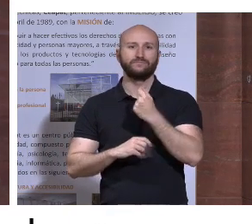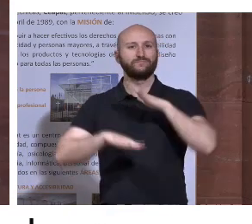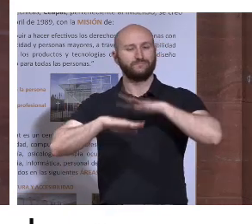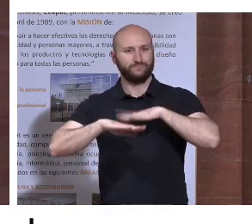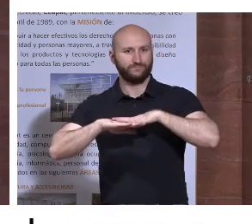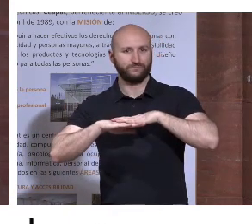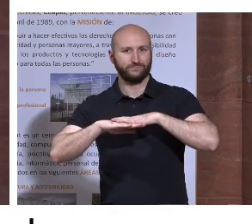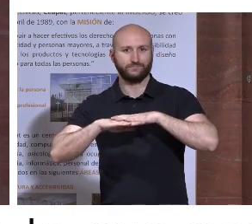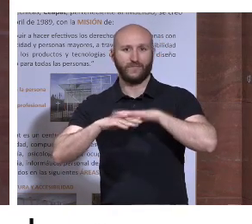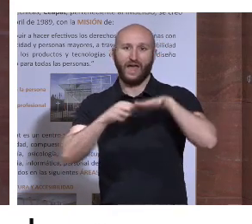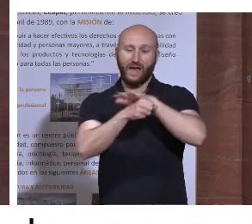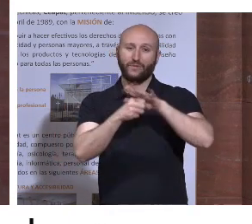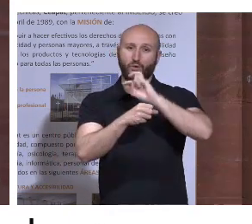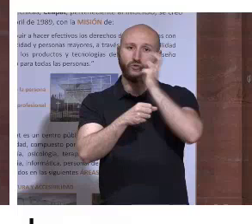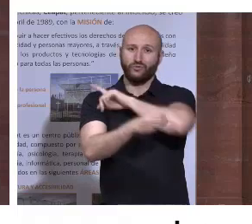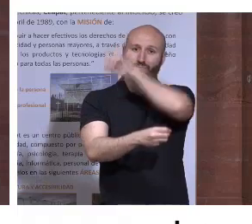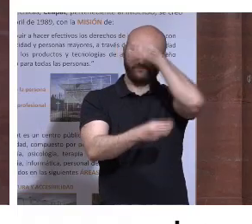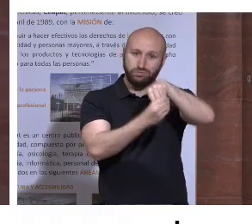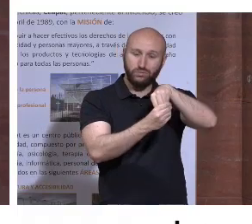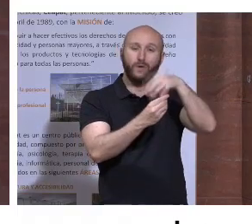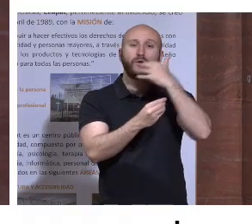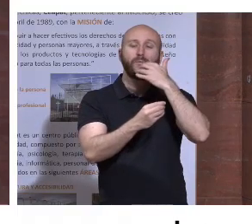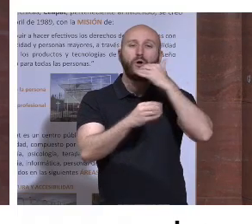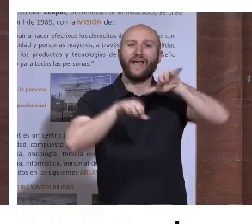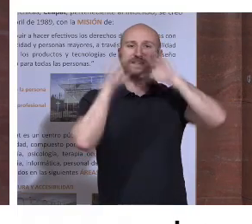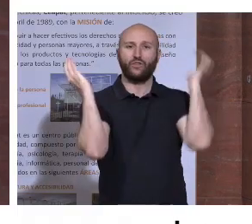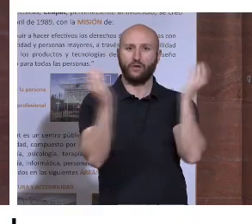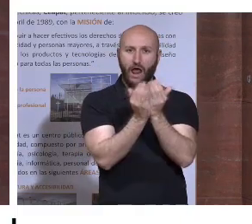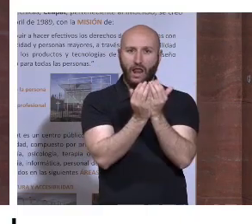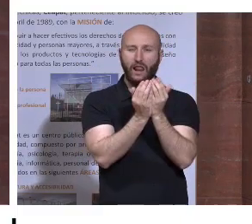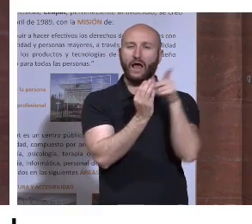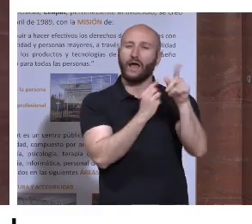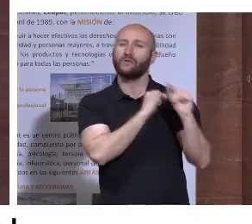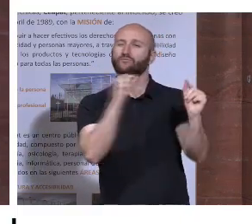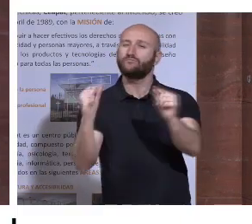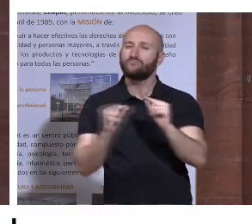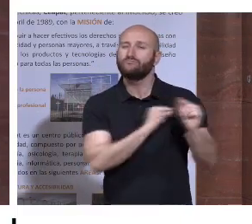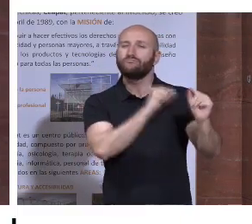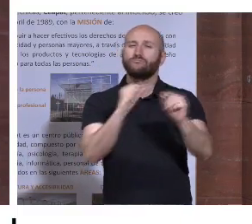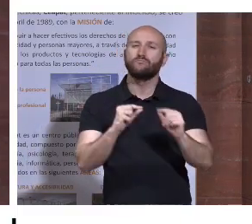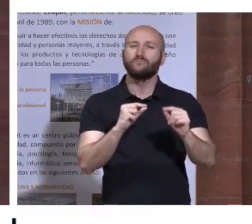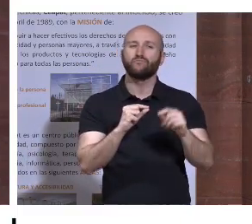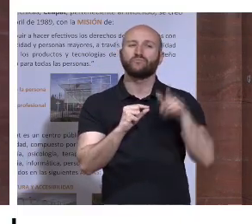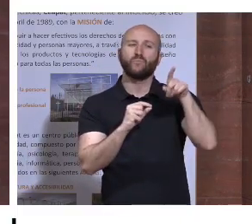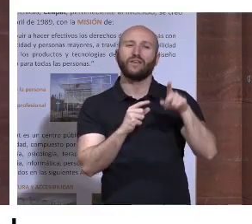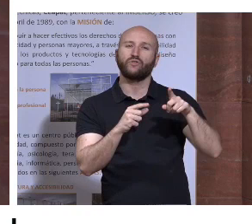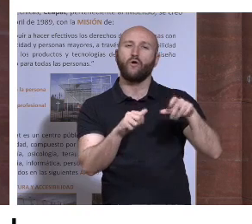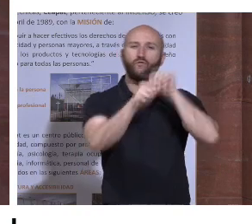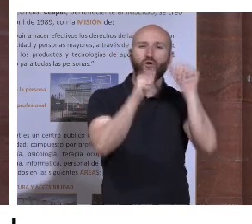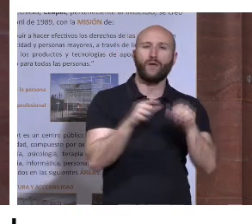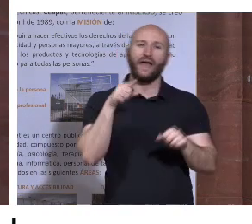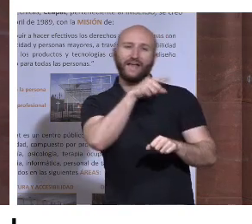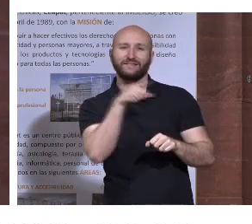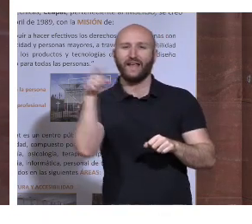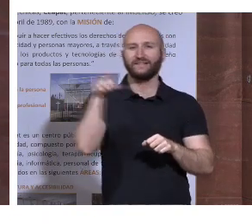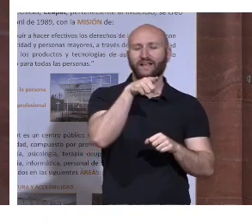estar en otro ámbito, como podía ser el internacional, y discutir por qué una cosa tiene que ser de una manera o de otra, porque nosotros hemos vivido